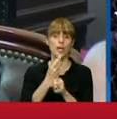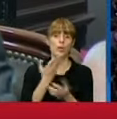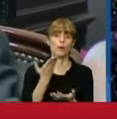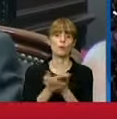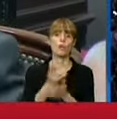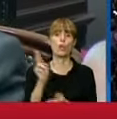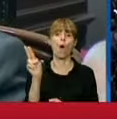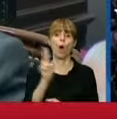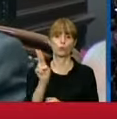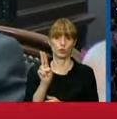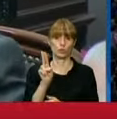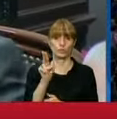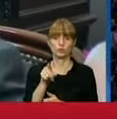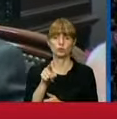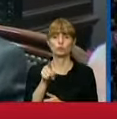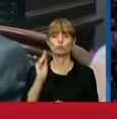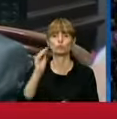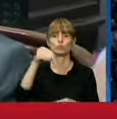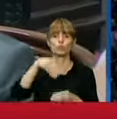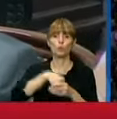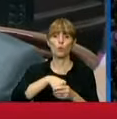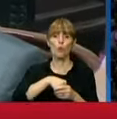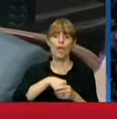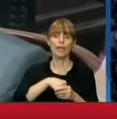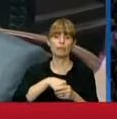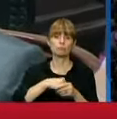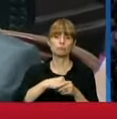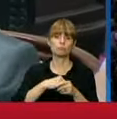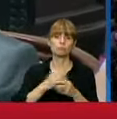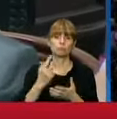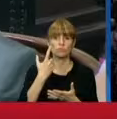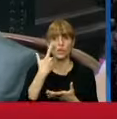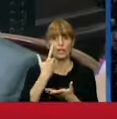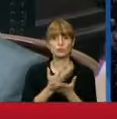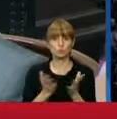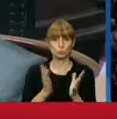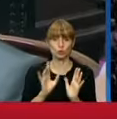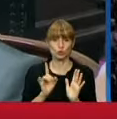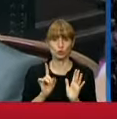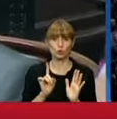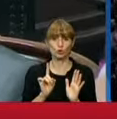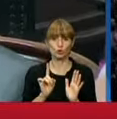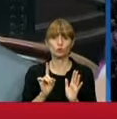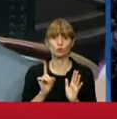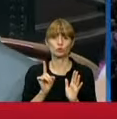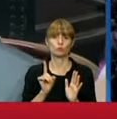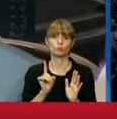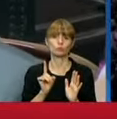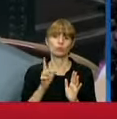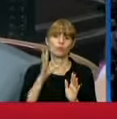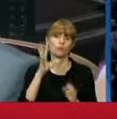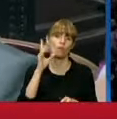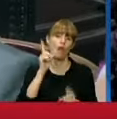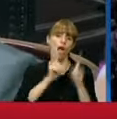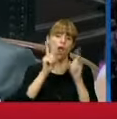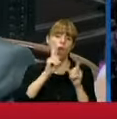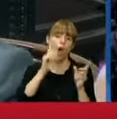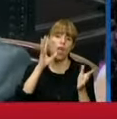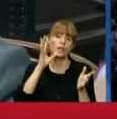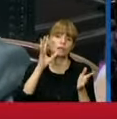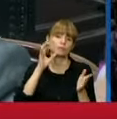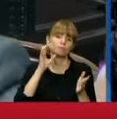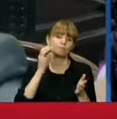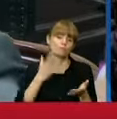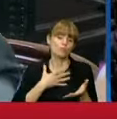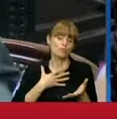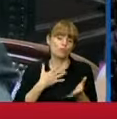todavía hay, bueno, ojalá que pueda recuperarse. No digo más nada, ojalá que pueda recuperarse. 27 años la piba. No, tremendo. 27 años. Un balazo